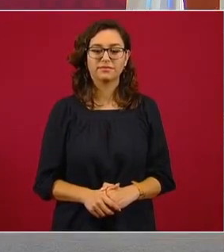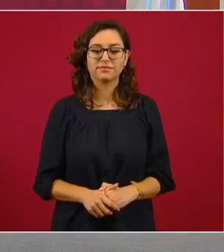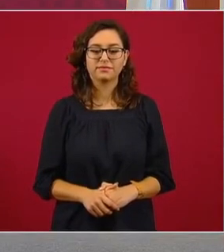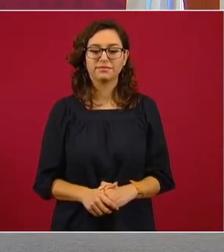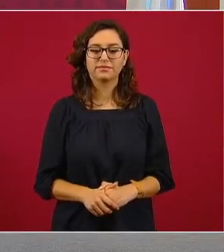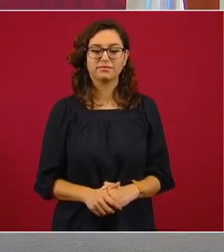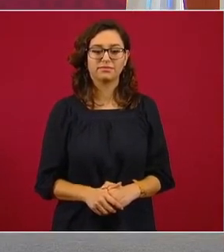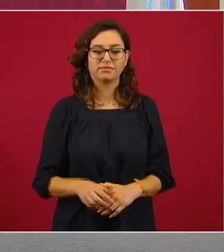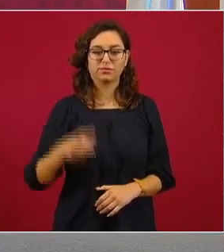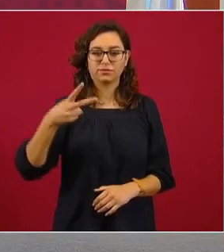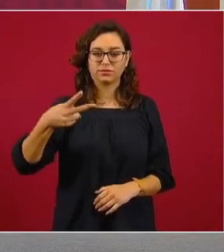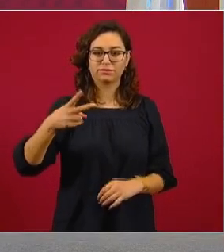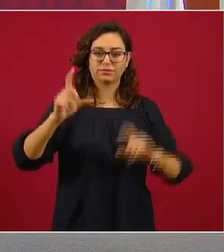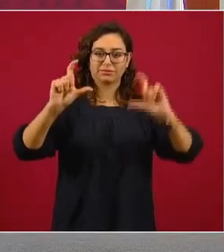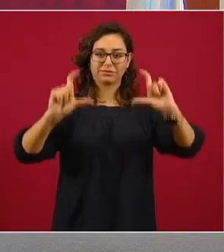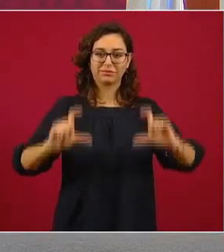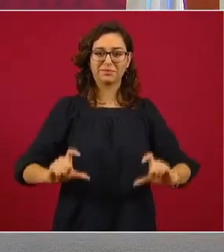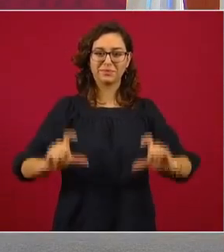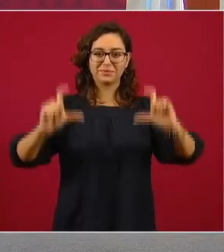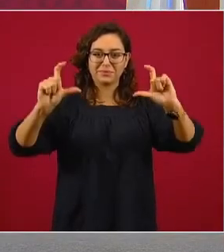síguele, dos más,